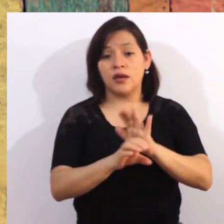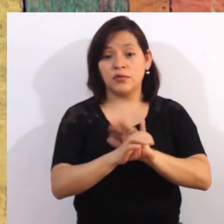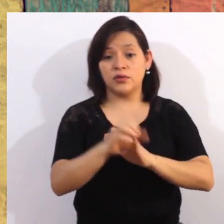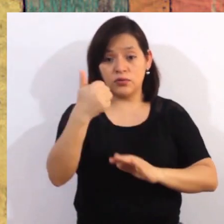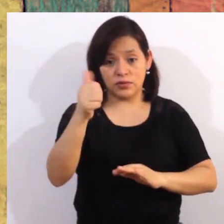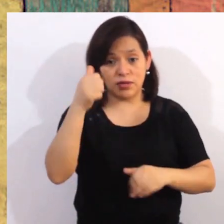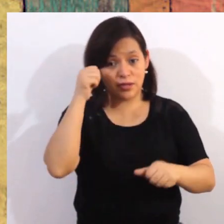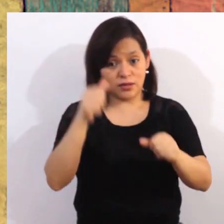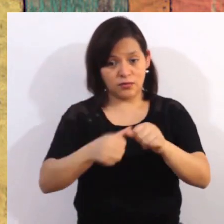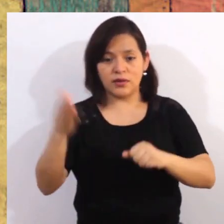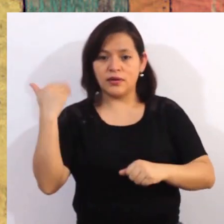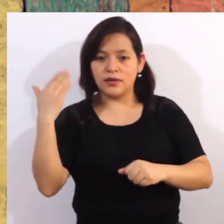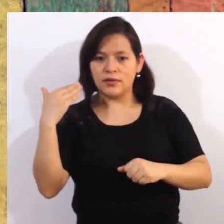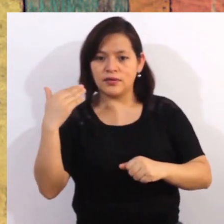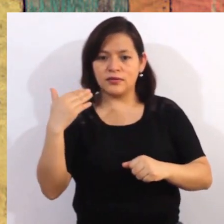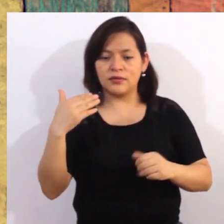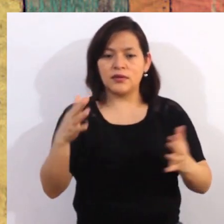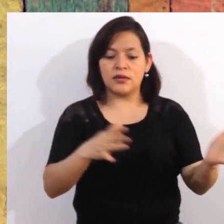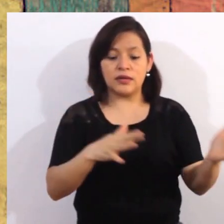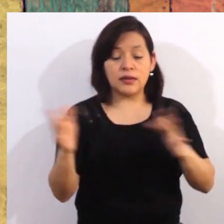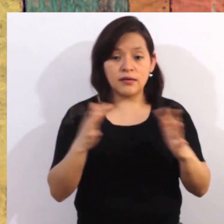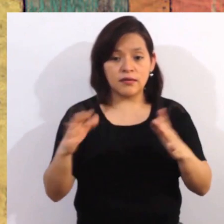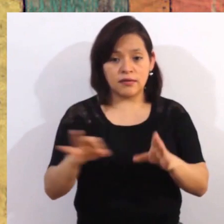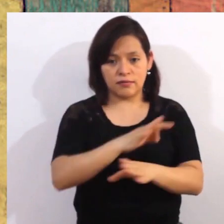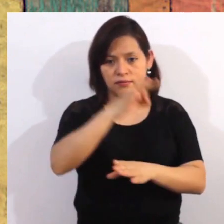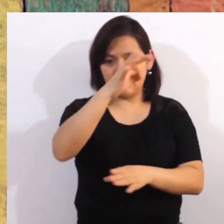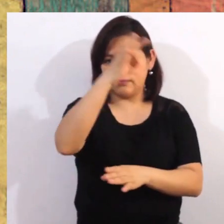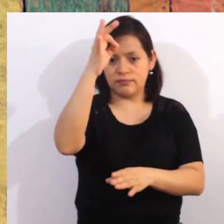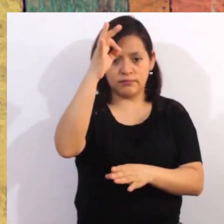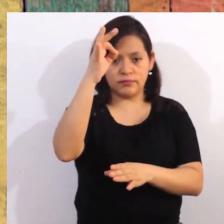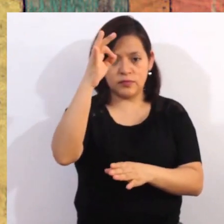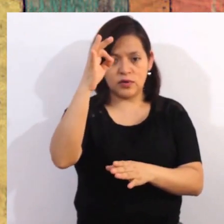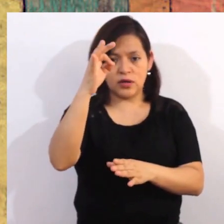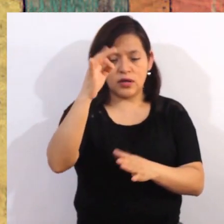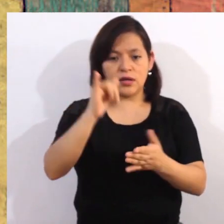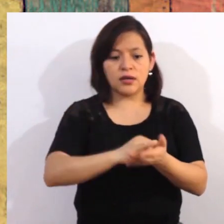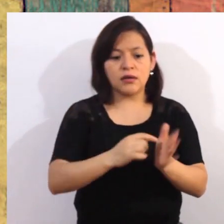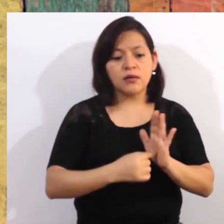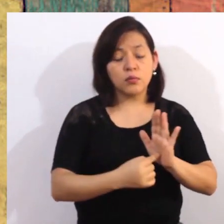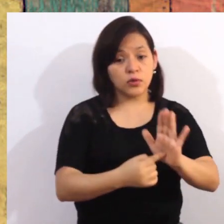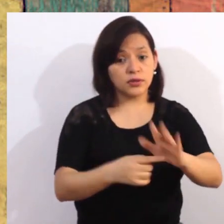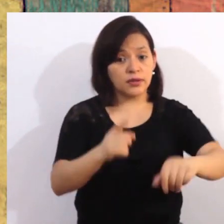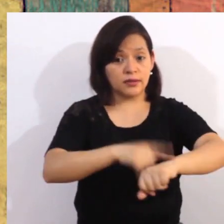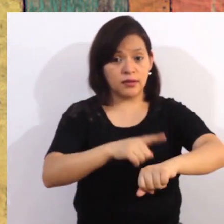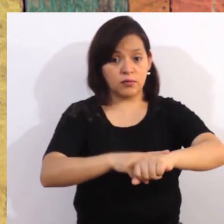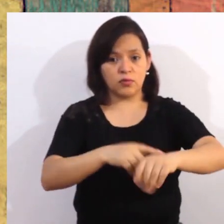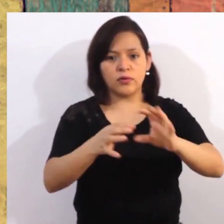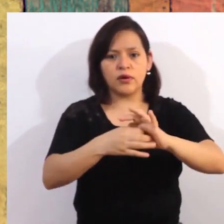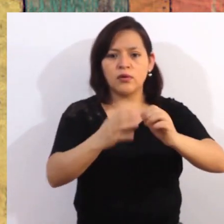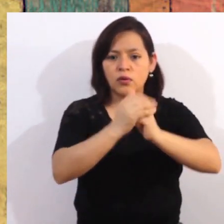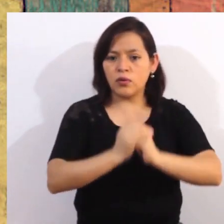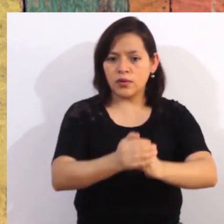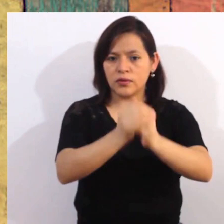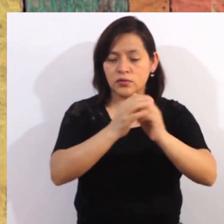allí hablando acerca de la batalla espiritual que sucede como efecto de un tiempo de oración que tiene Daniel por